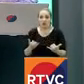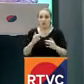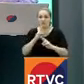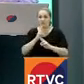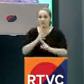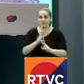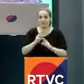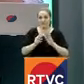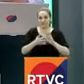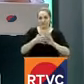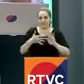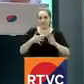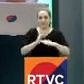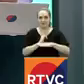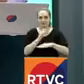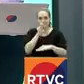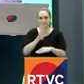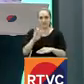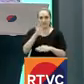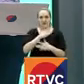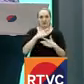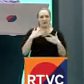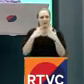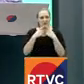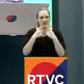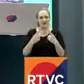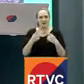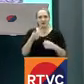Instituto Nacional de Salud confirma, ojo con esto,